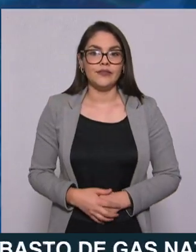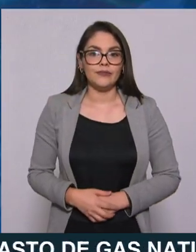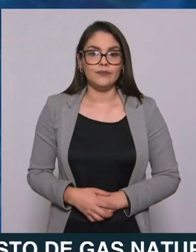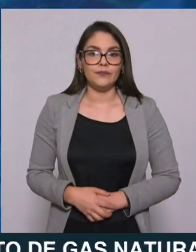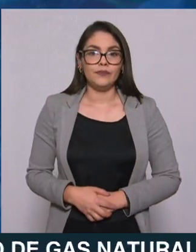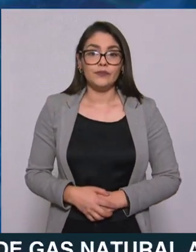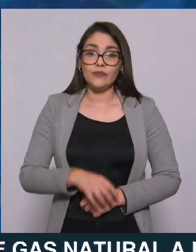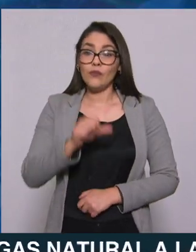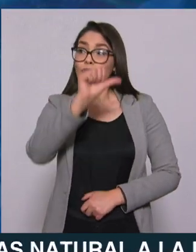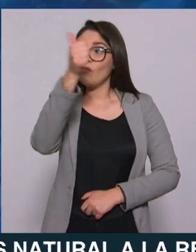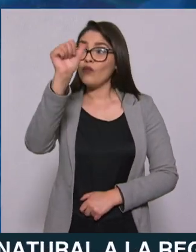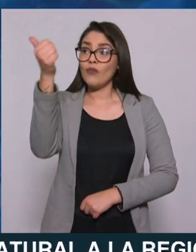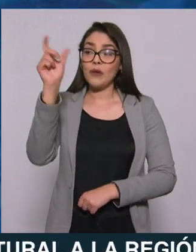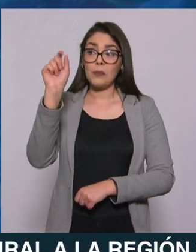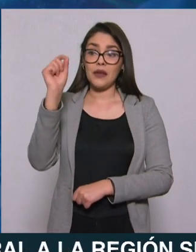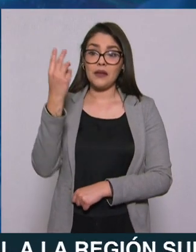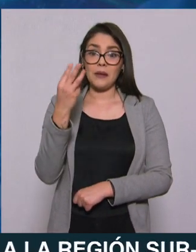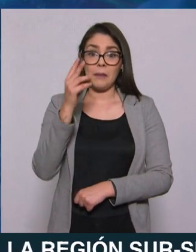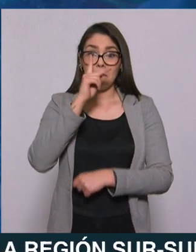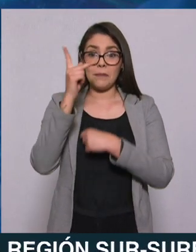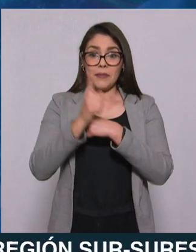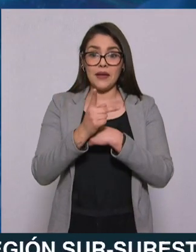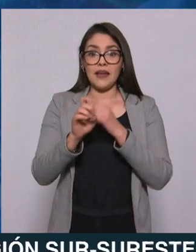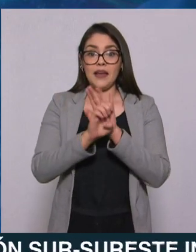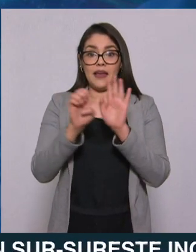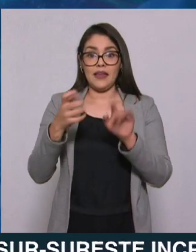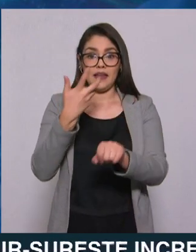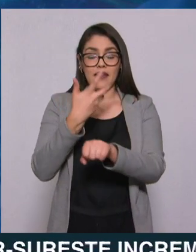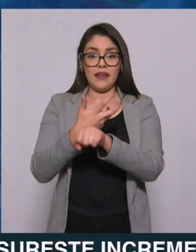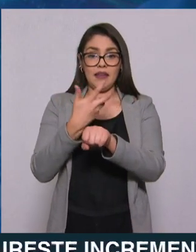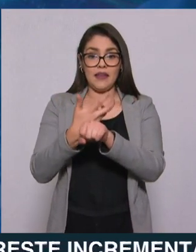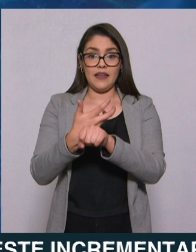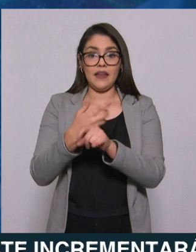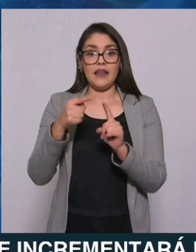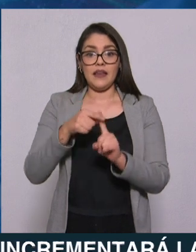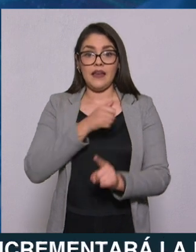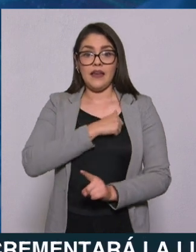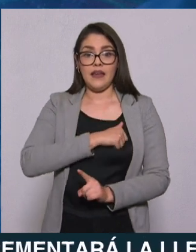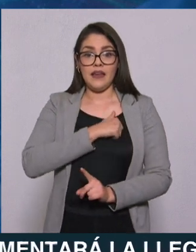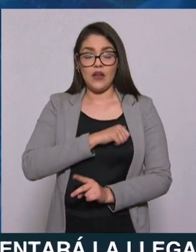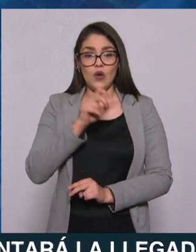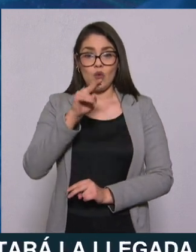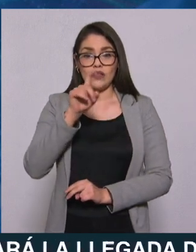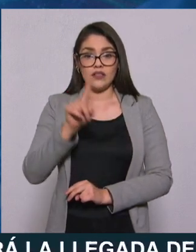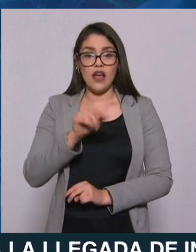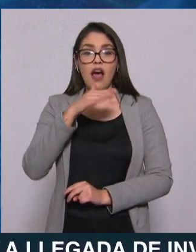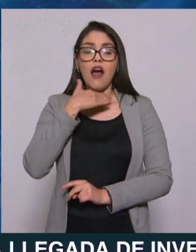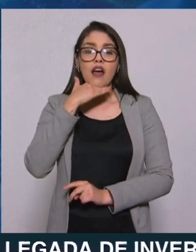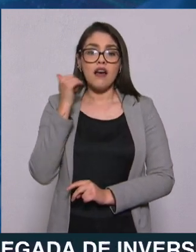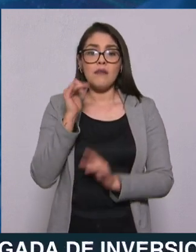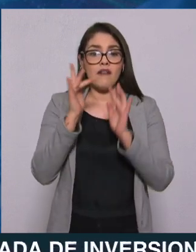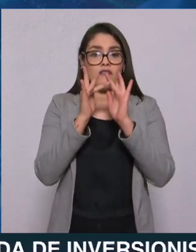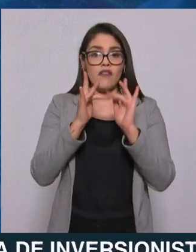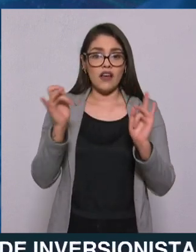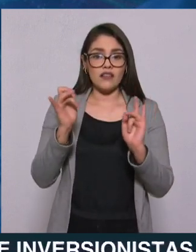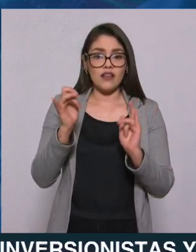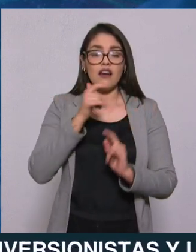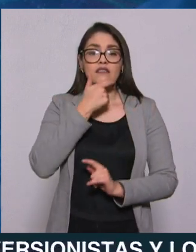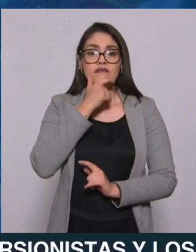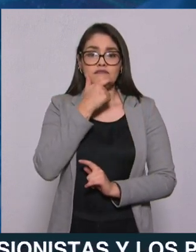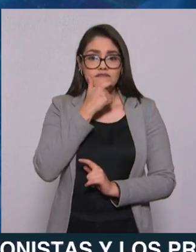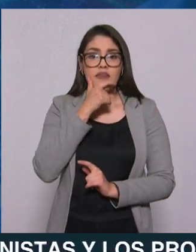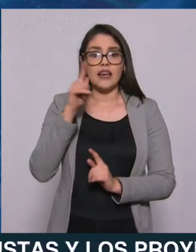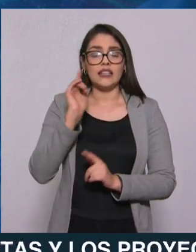Otros 23 países han reportado casos como Estados Unidos, Canadá, Suecia, Alemania, Francia, Reino